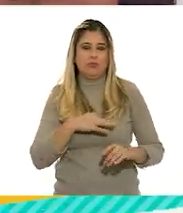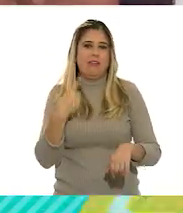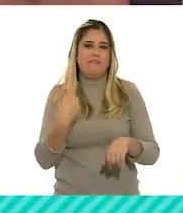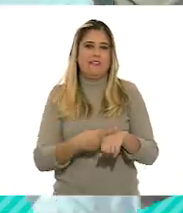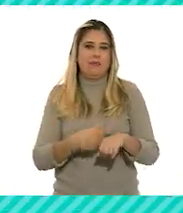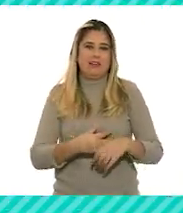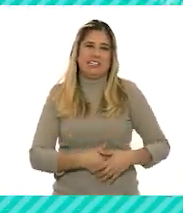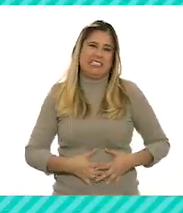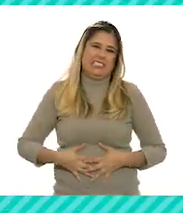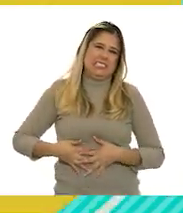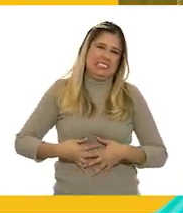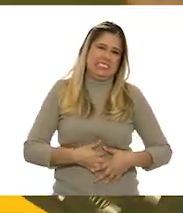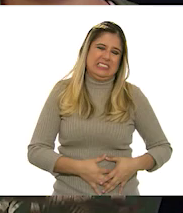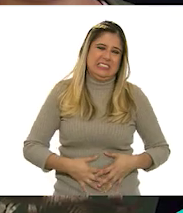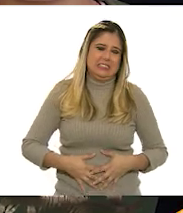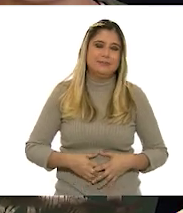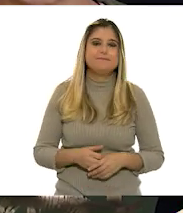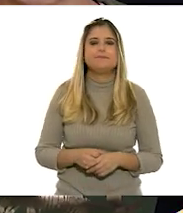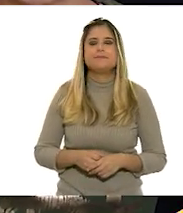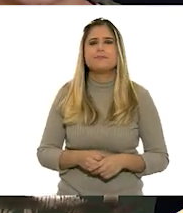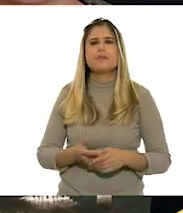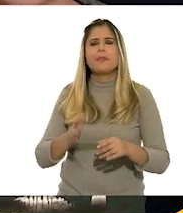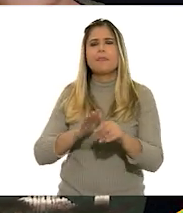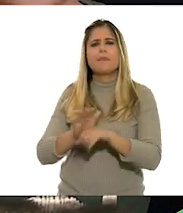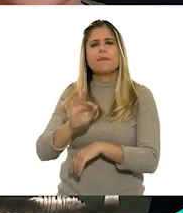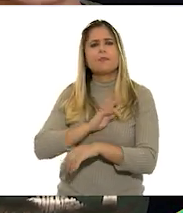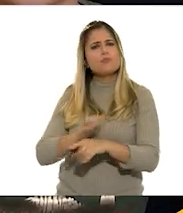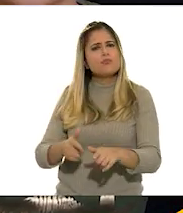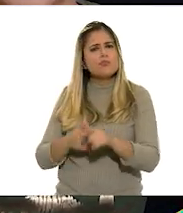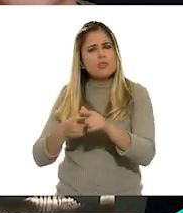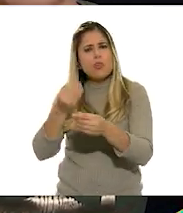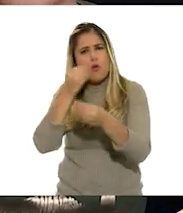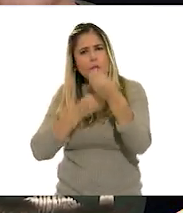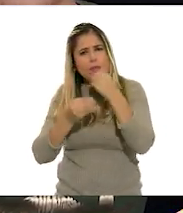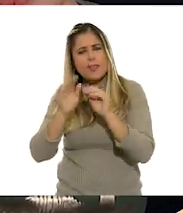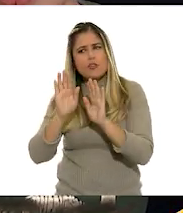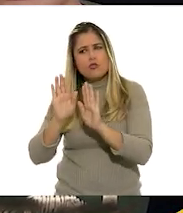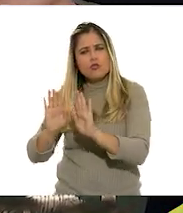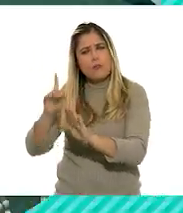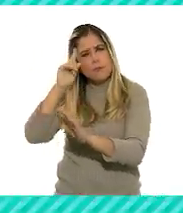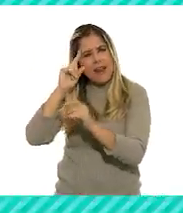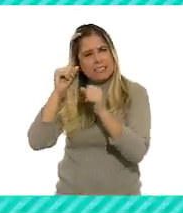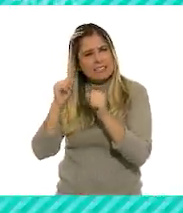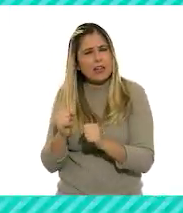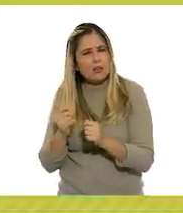enfermedades estomacales. ¿Cómo podemos mantener los alimentos a temperaturas seguras?